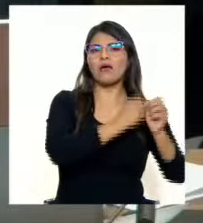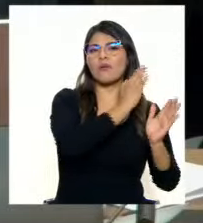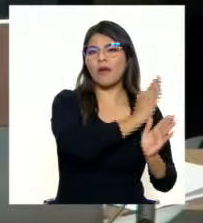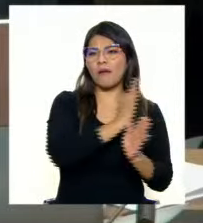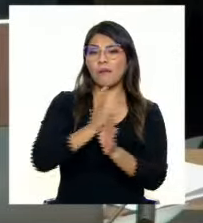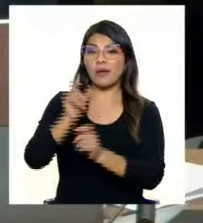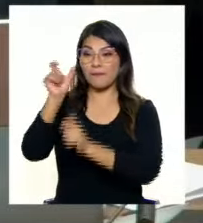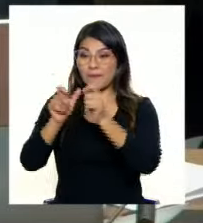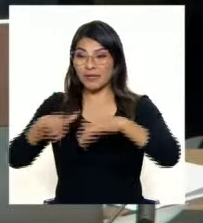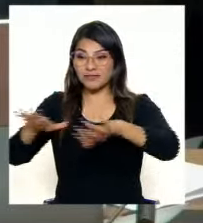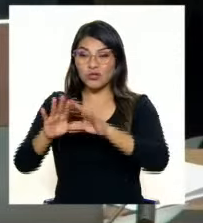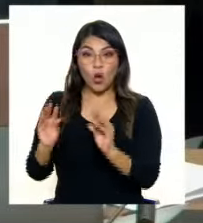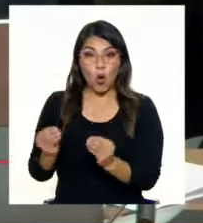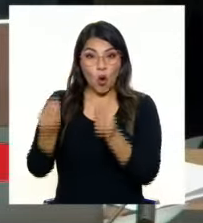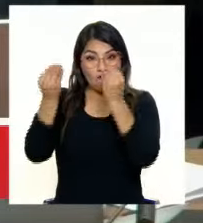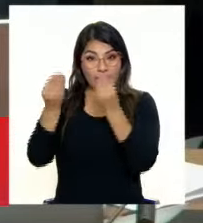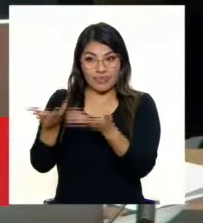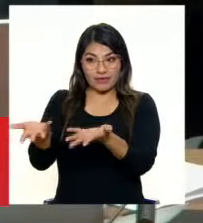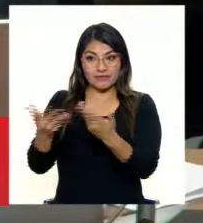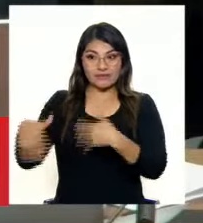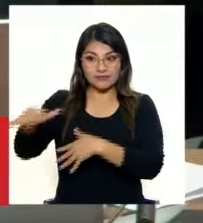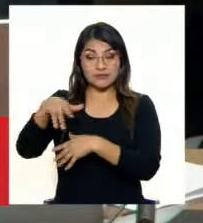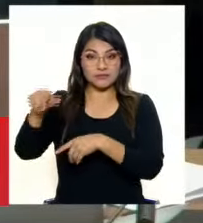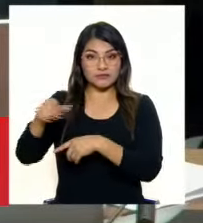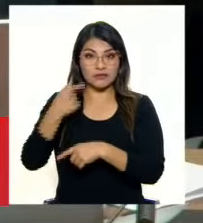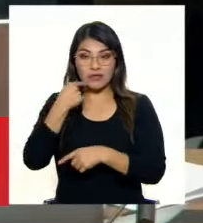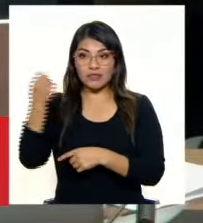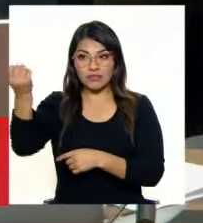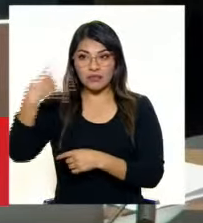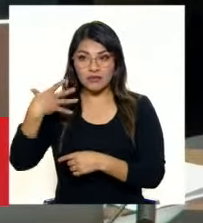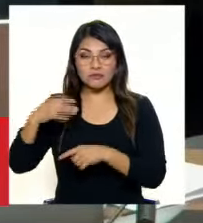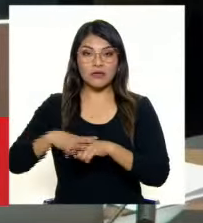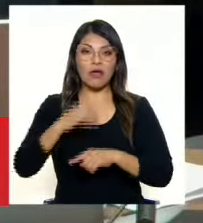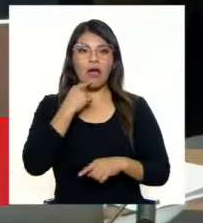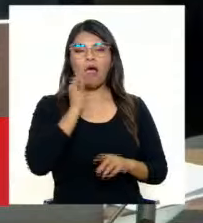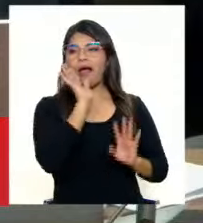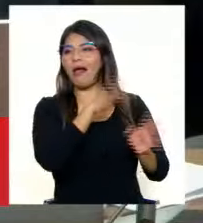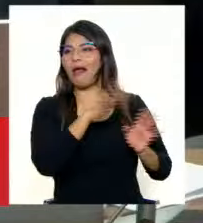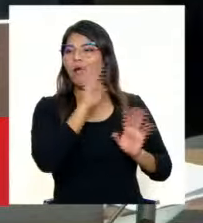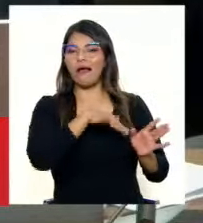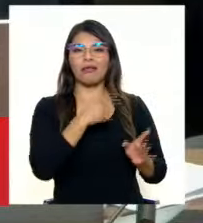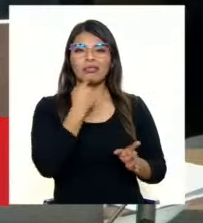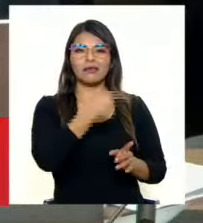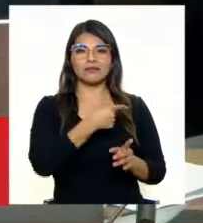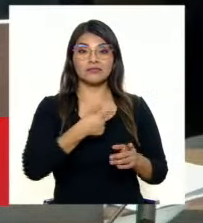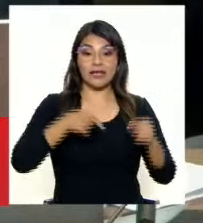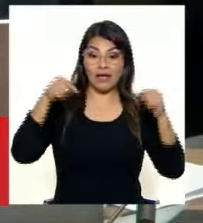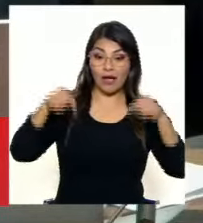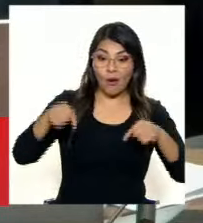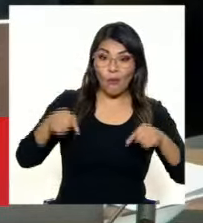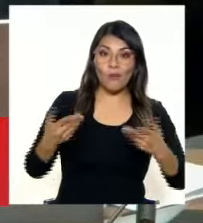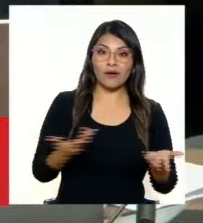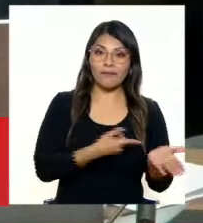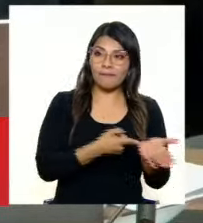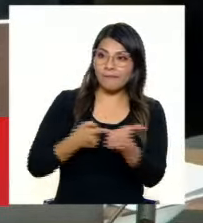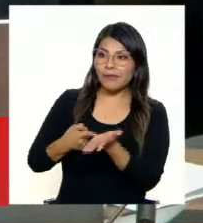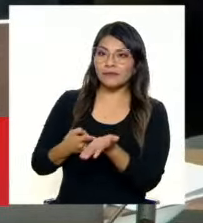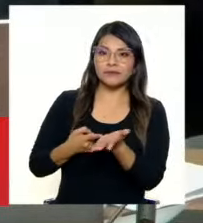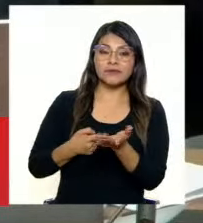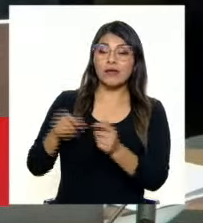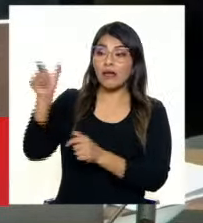especialmente nuestros jóvenes no nos creen porque ven Esto justamente